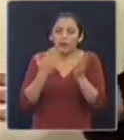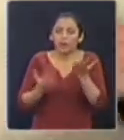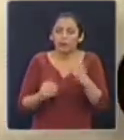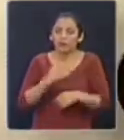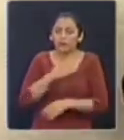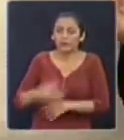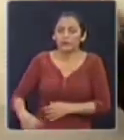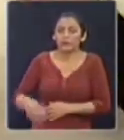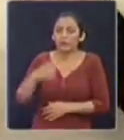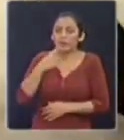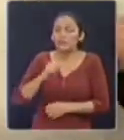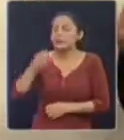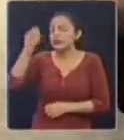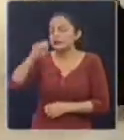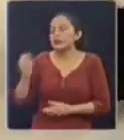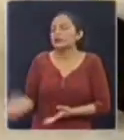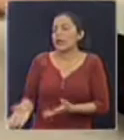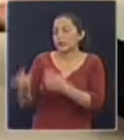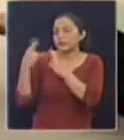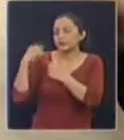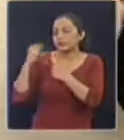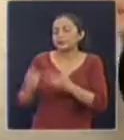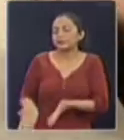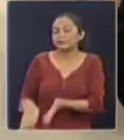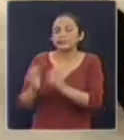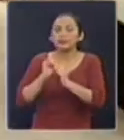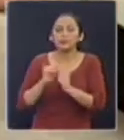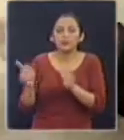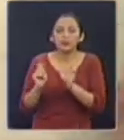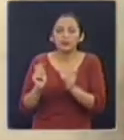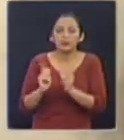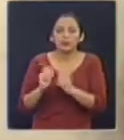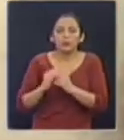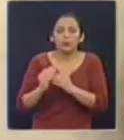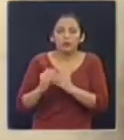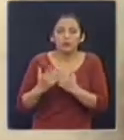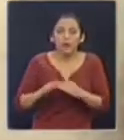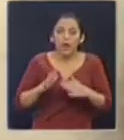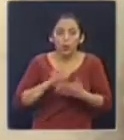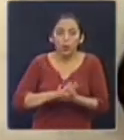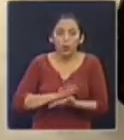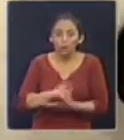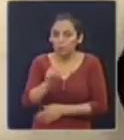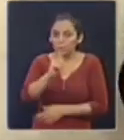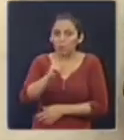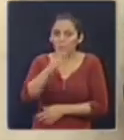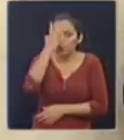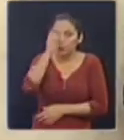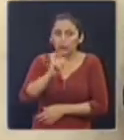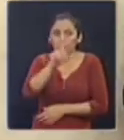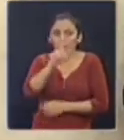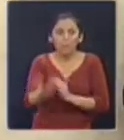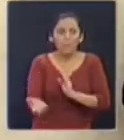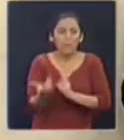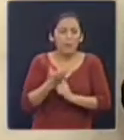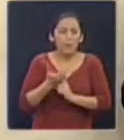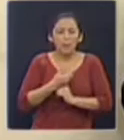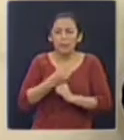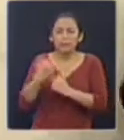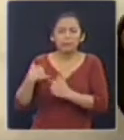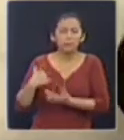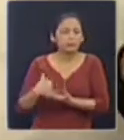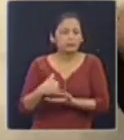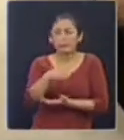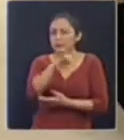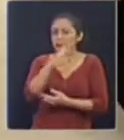complicada porque tiene que estar reuniendo pruebas de defensa. Probablemente no sabemos si habrá un juicio político, si nuevamente la asamblea